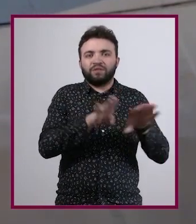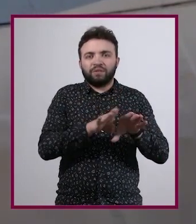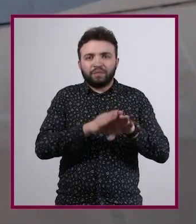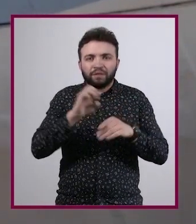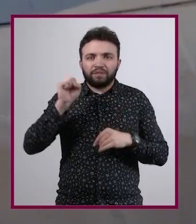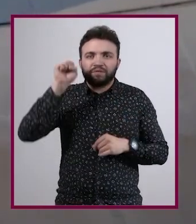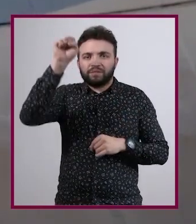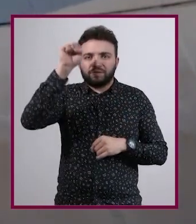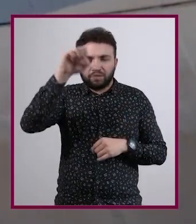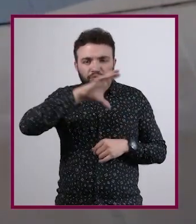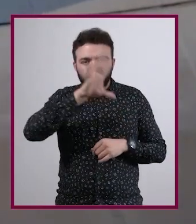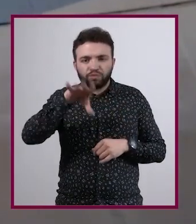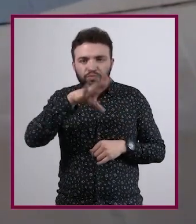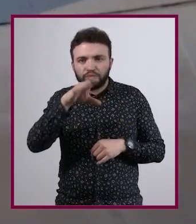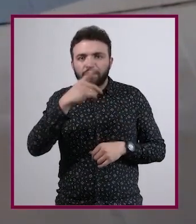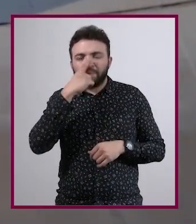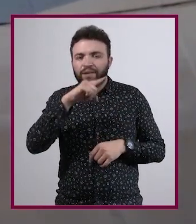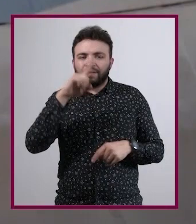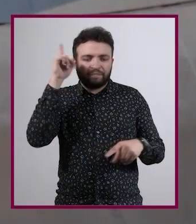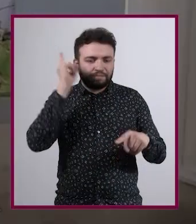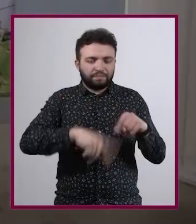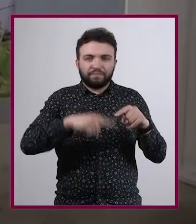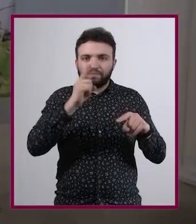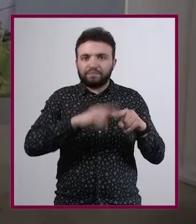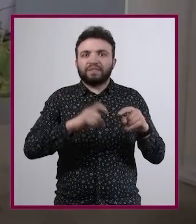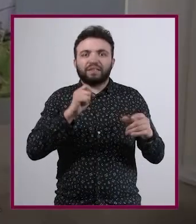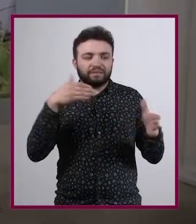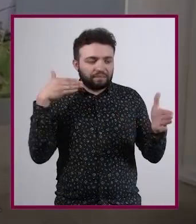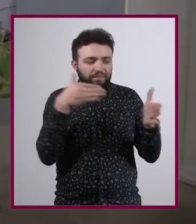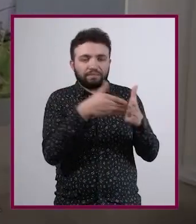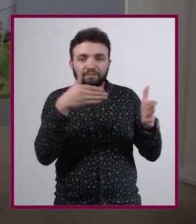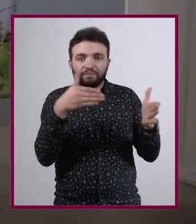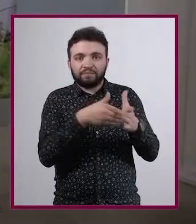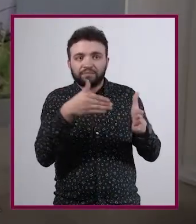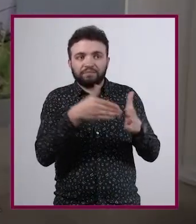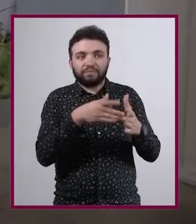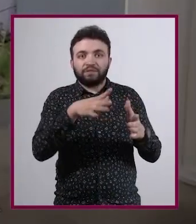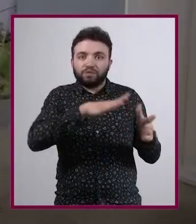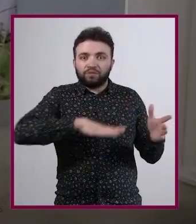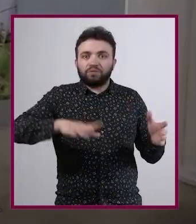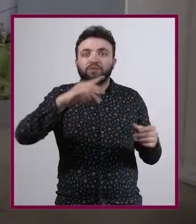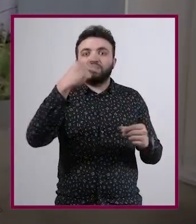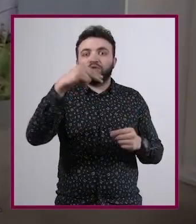que buscaba romper el bloqueo de la comunidad de San Juan Copala.